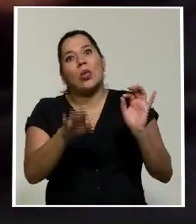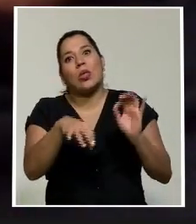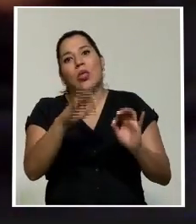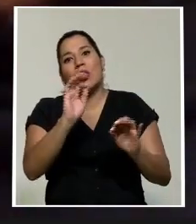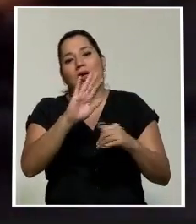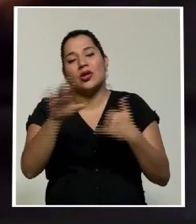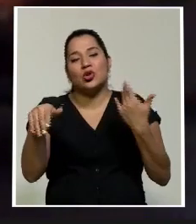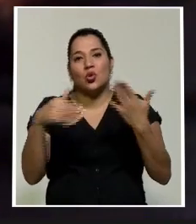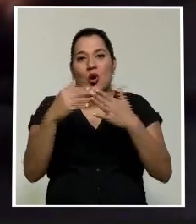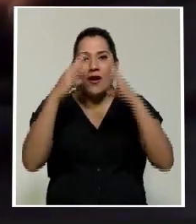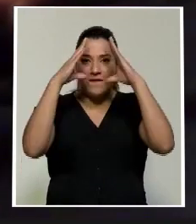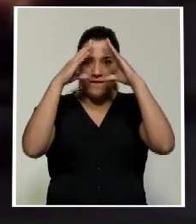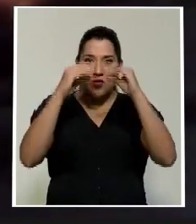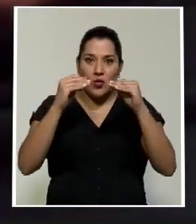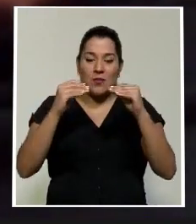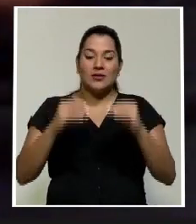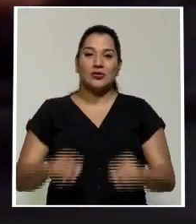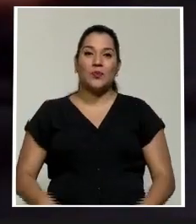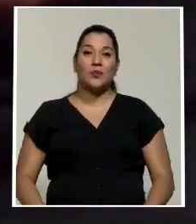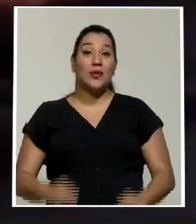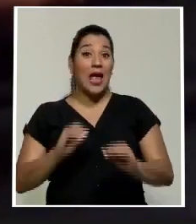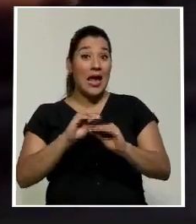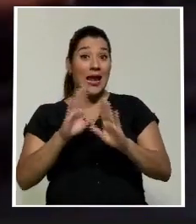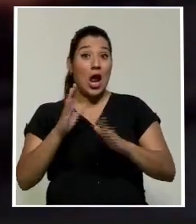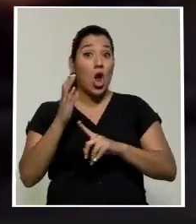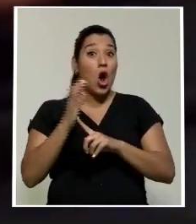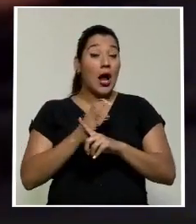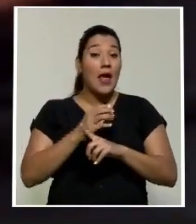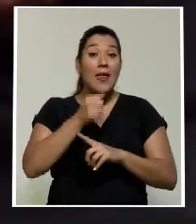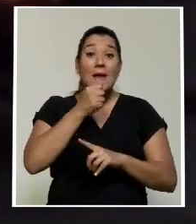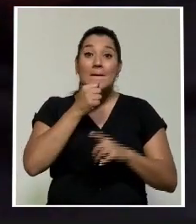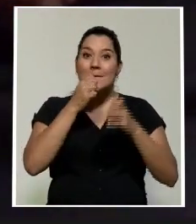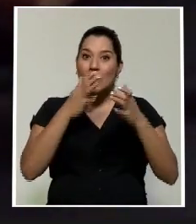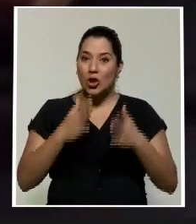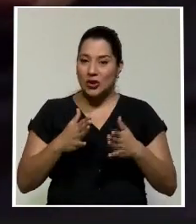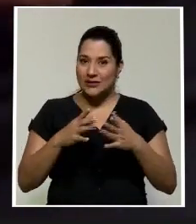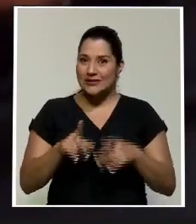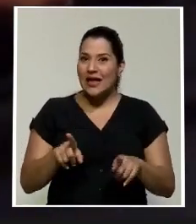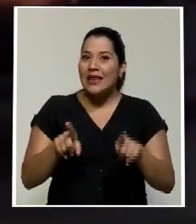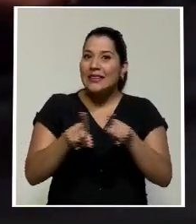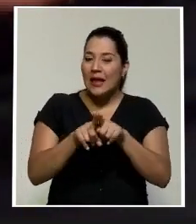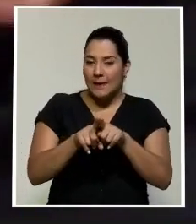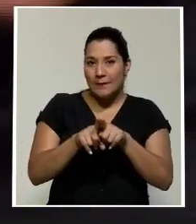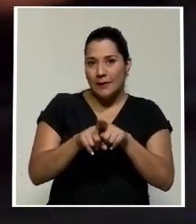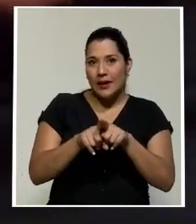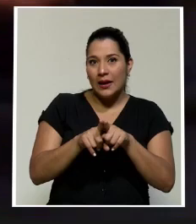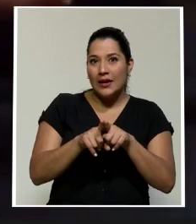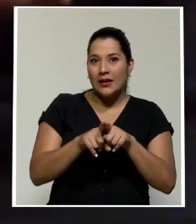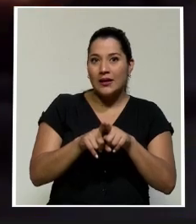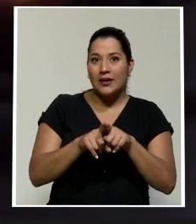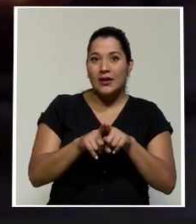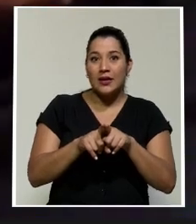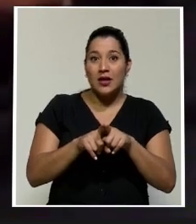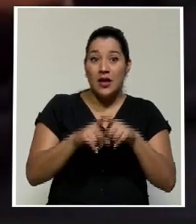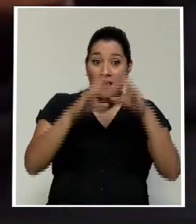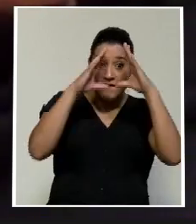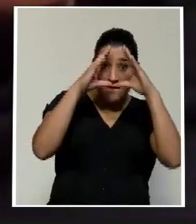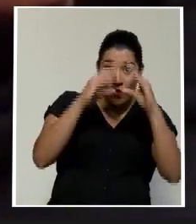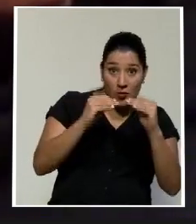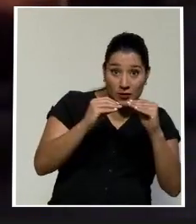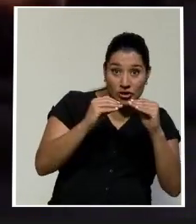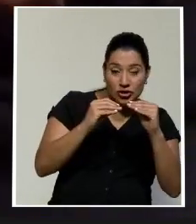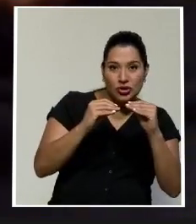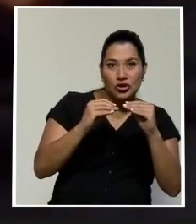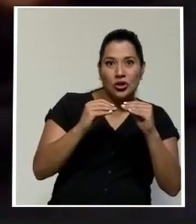que se ha revelado en estos días. Claro, cada periodista además ata con otros hechos y circunstancias de su propio